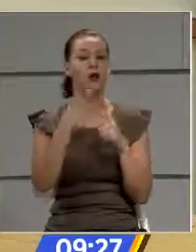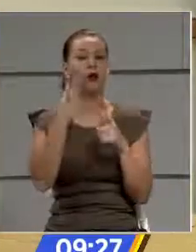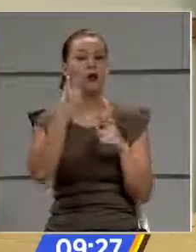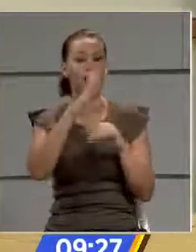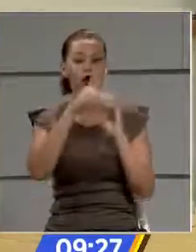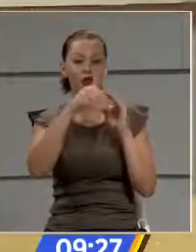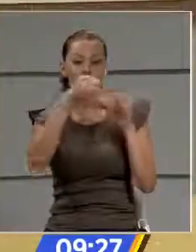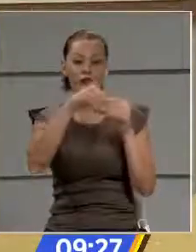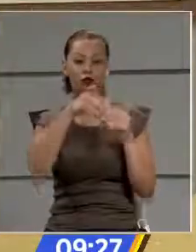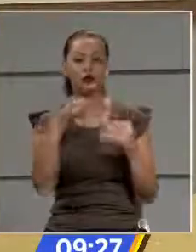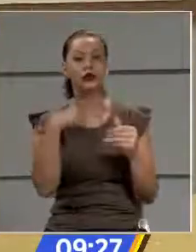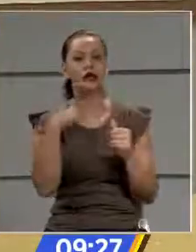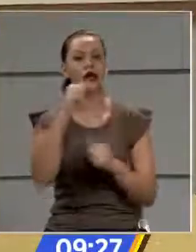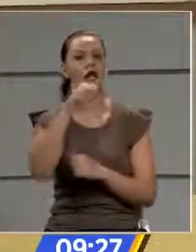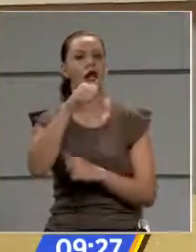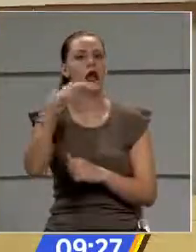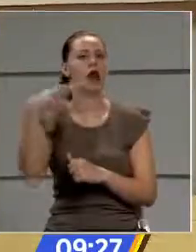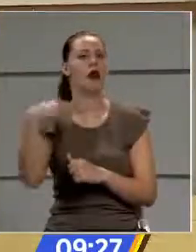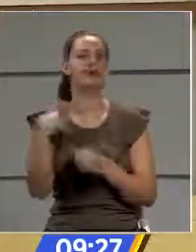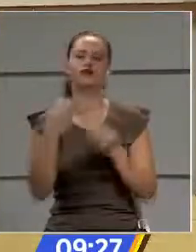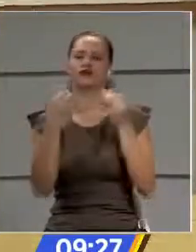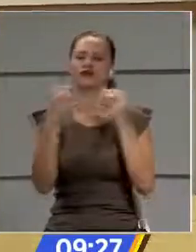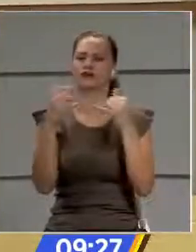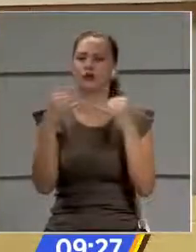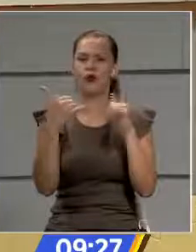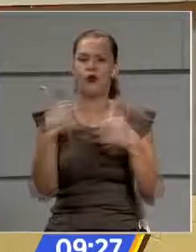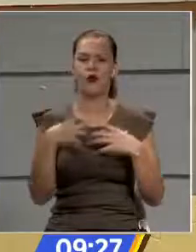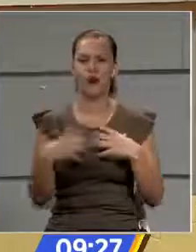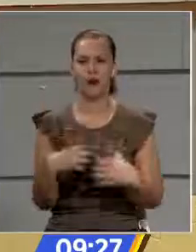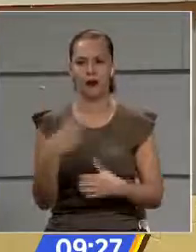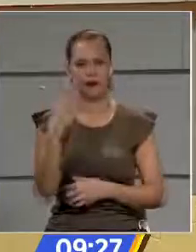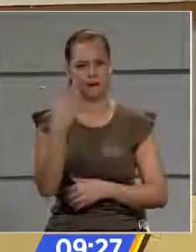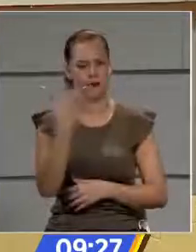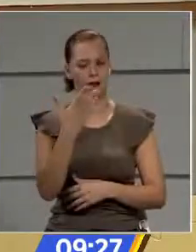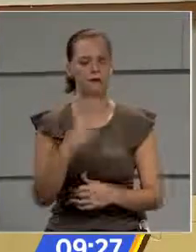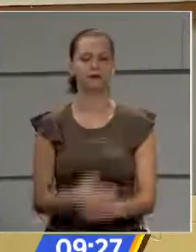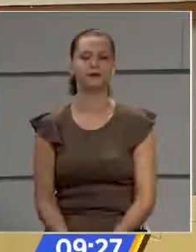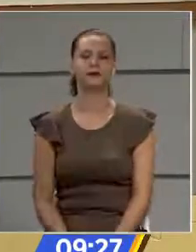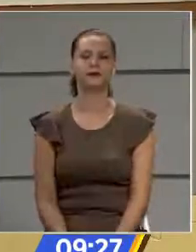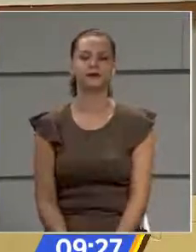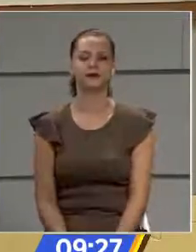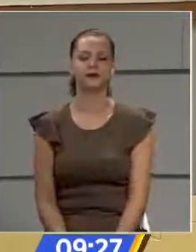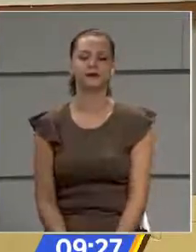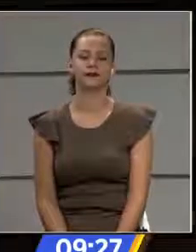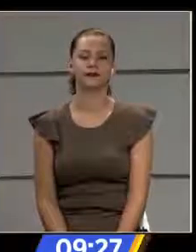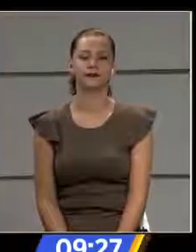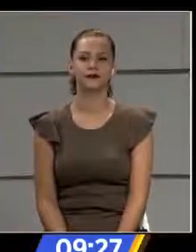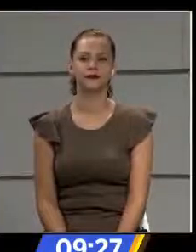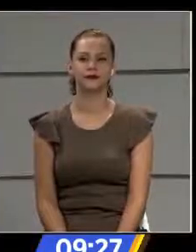esta aplicación, porque trae para muchos, muchos juegos y órganos. Vamos a verlo.